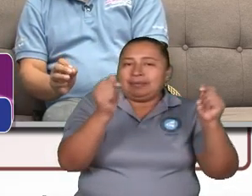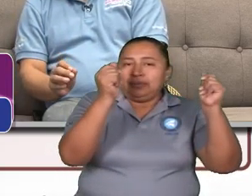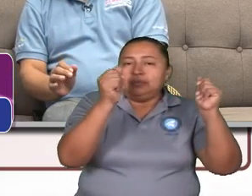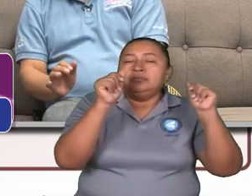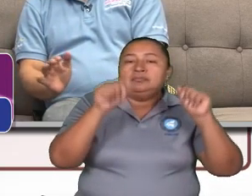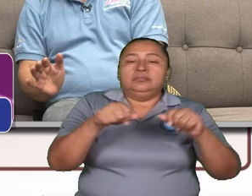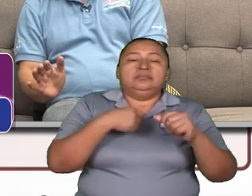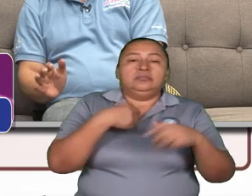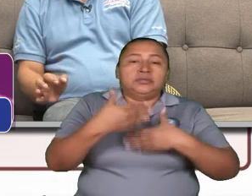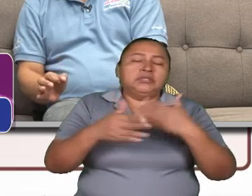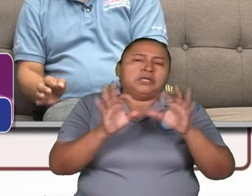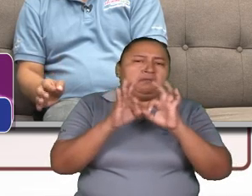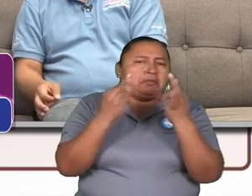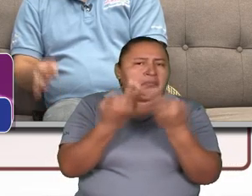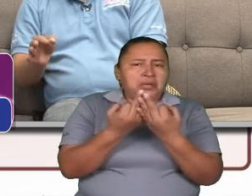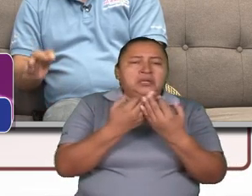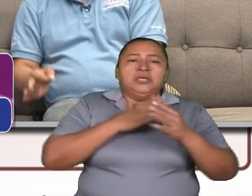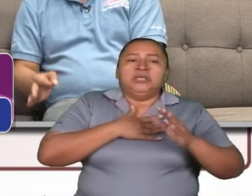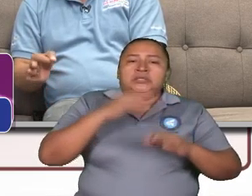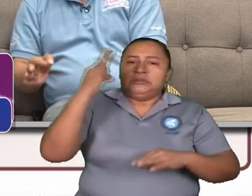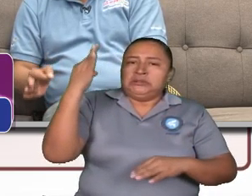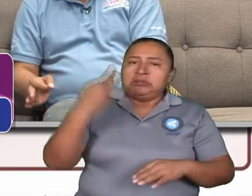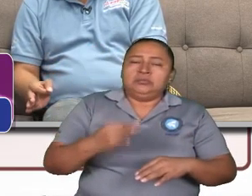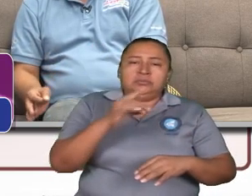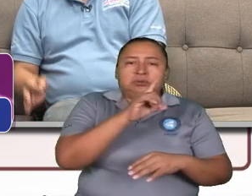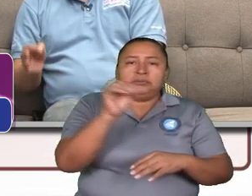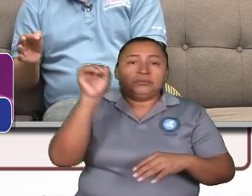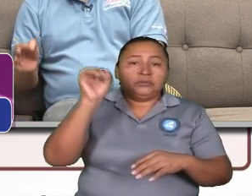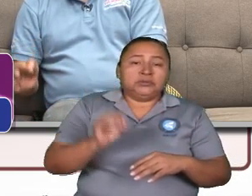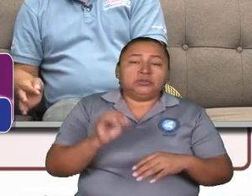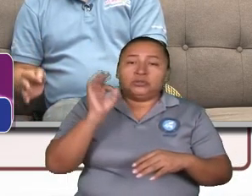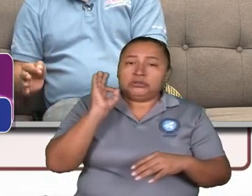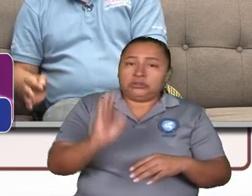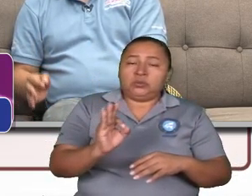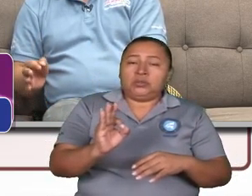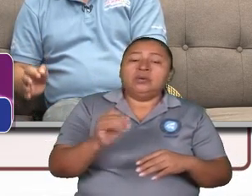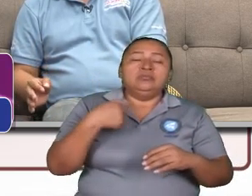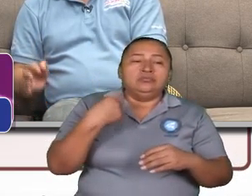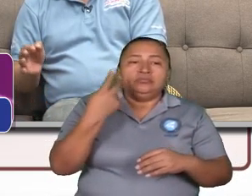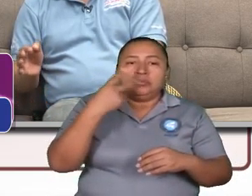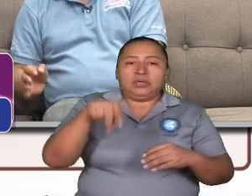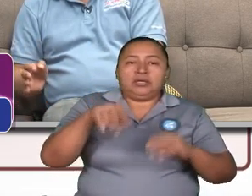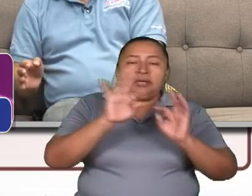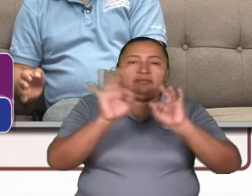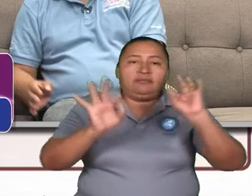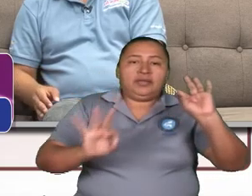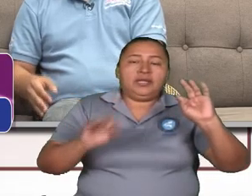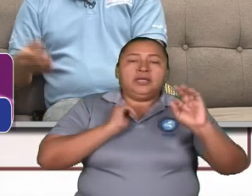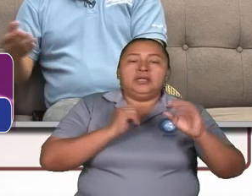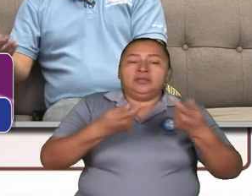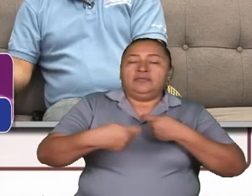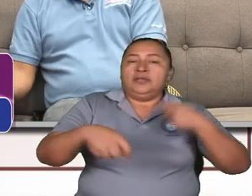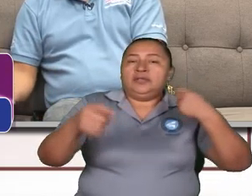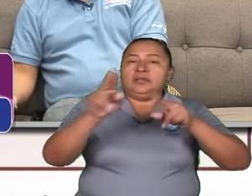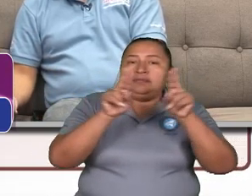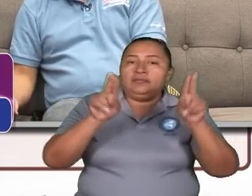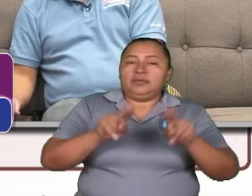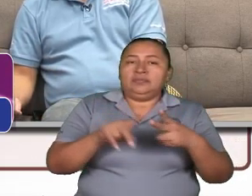de seguridad también que tenemos en todo el recinto ferial. Está nuestra Policía